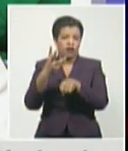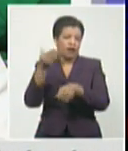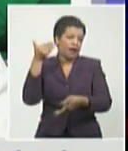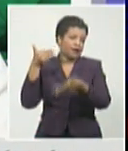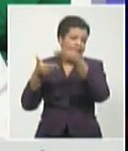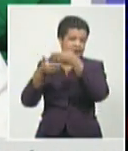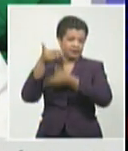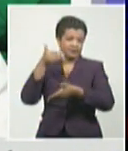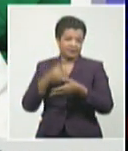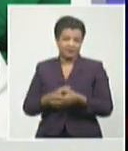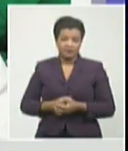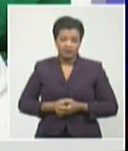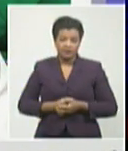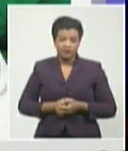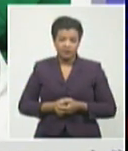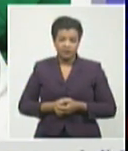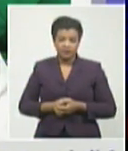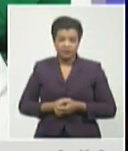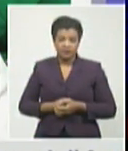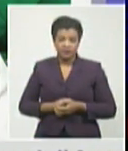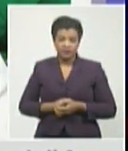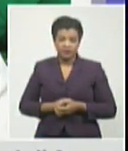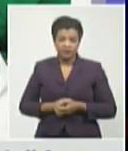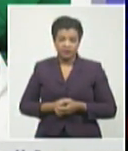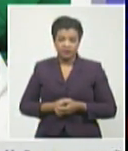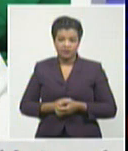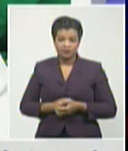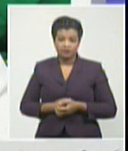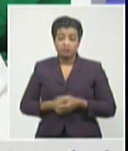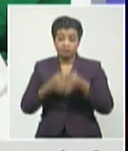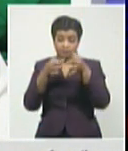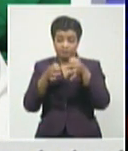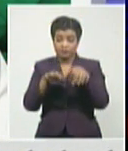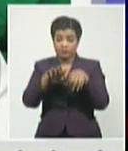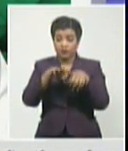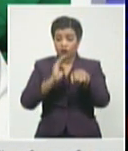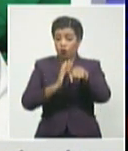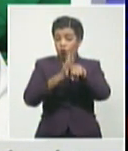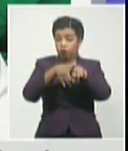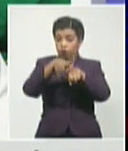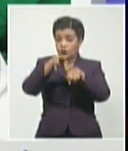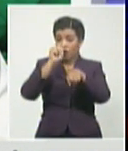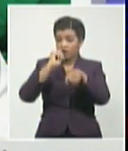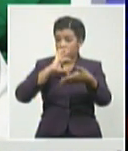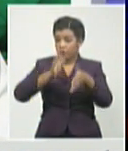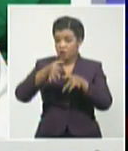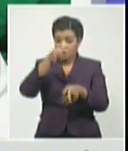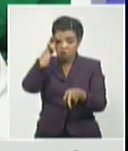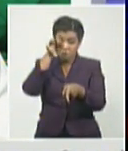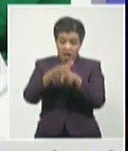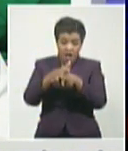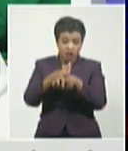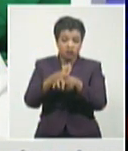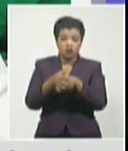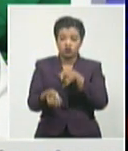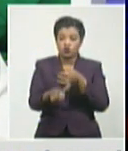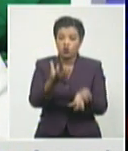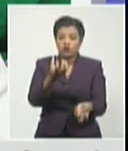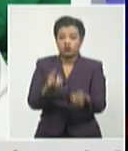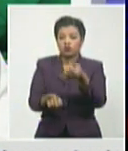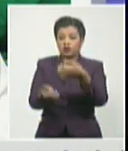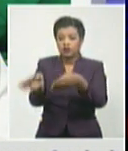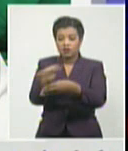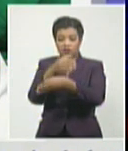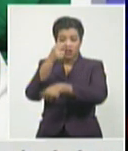o sea de acepar nuevas que han ido apareciendo y que